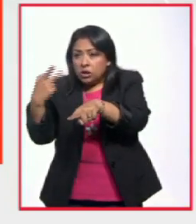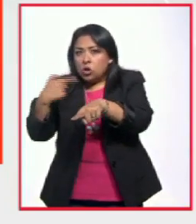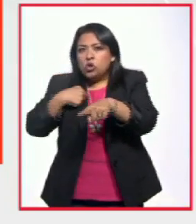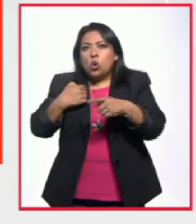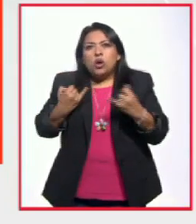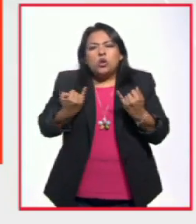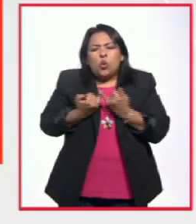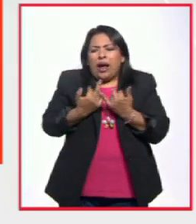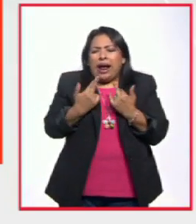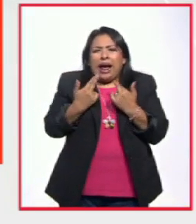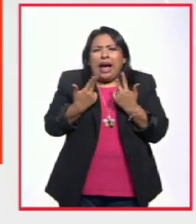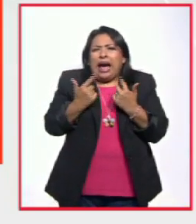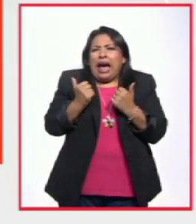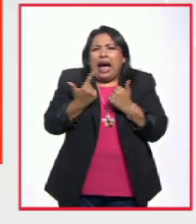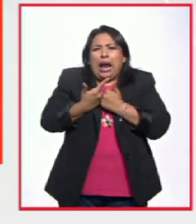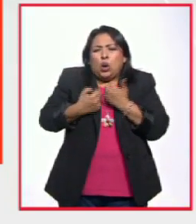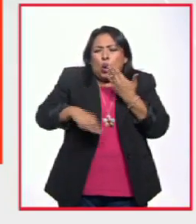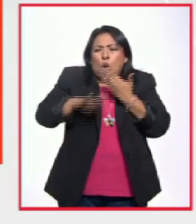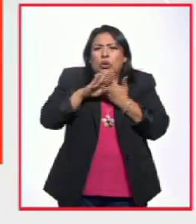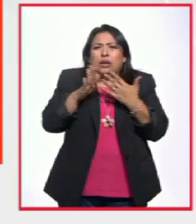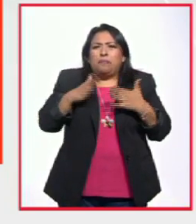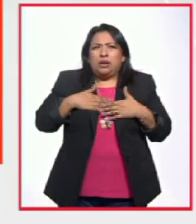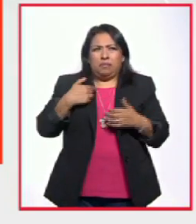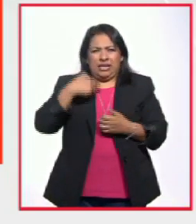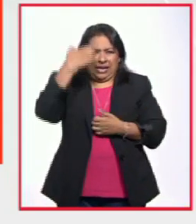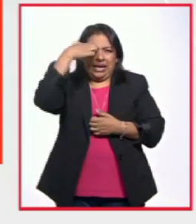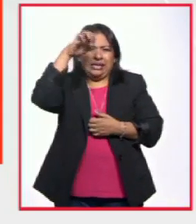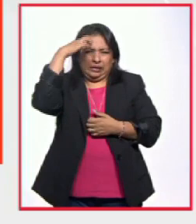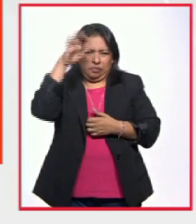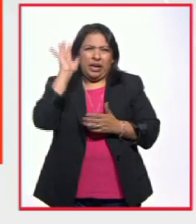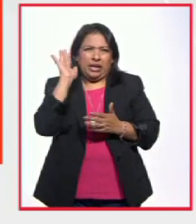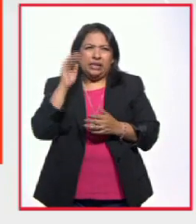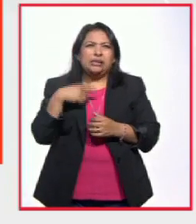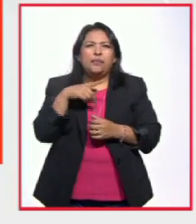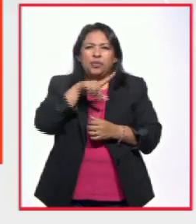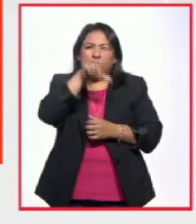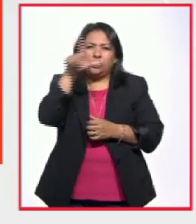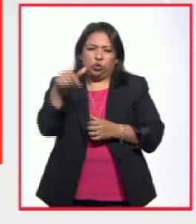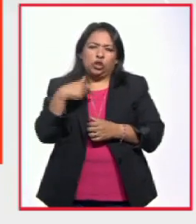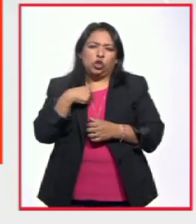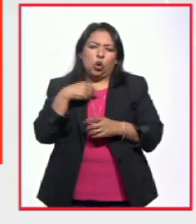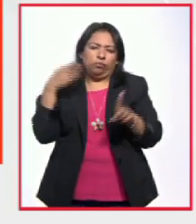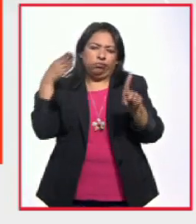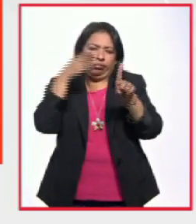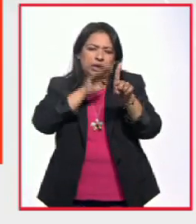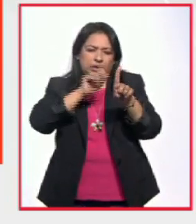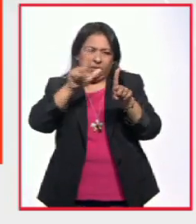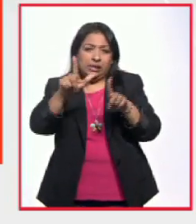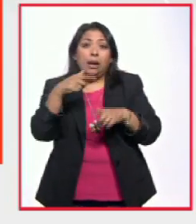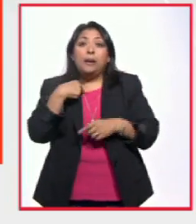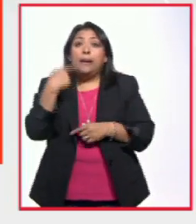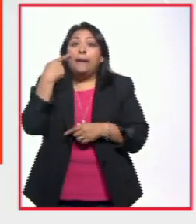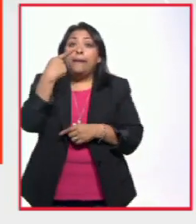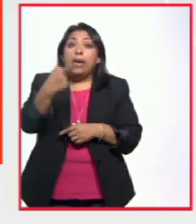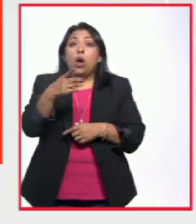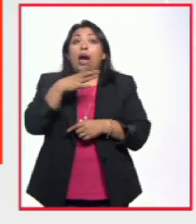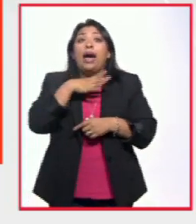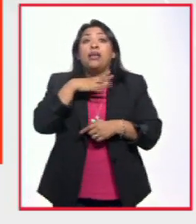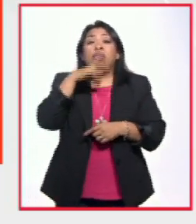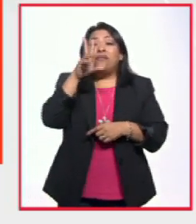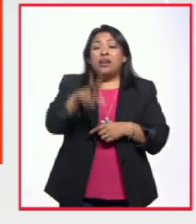nosotros de alguna manera nos violentamos. Mi experiencia en la posvención, que es básicamente mi especialidad, he encontrado que hay